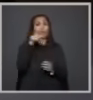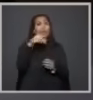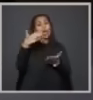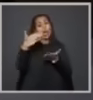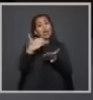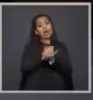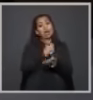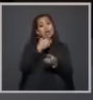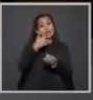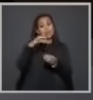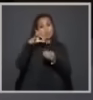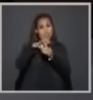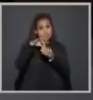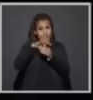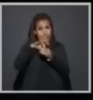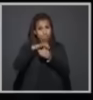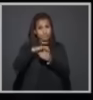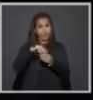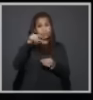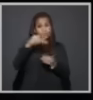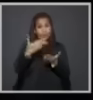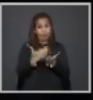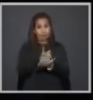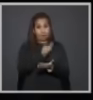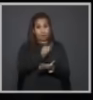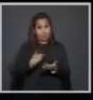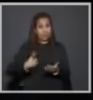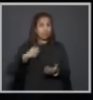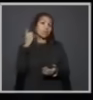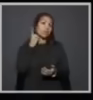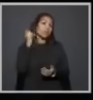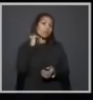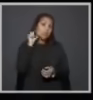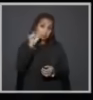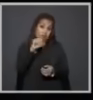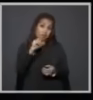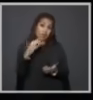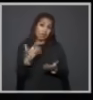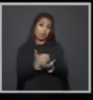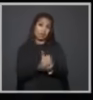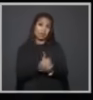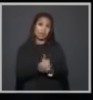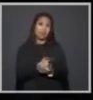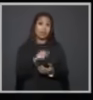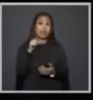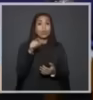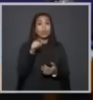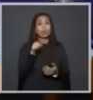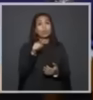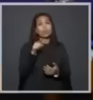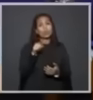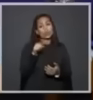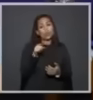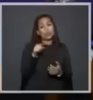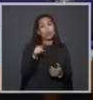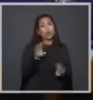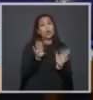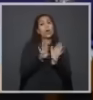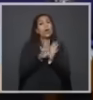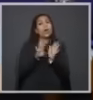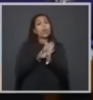Congreso, ¿qué garantías le dará al pueblo mexicano de que no habrá una reforma al artículo